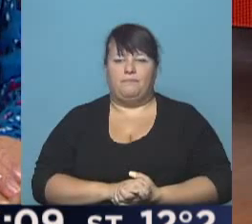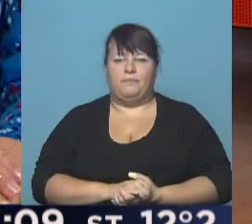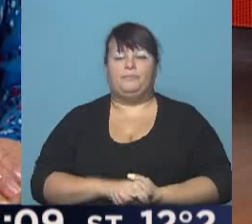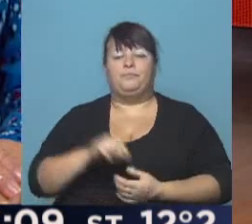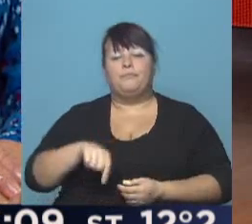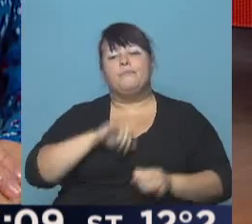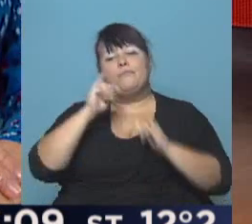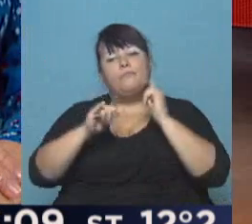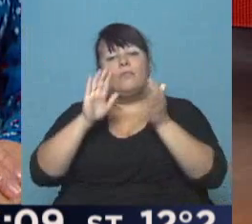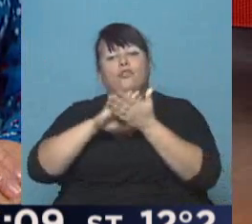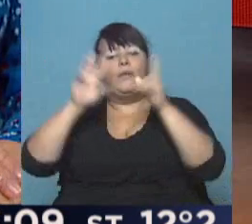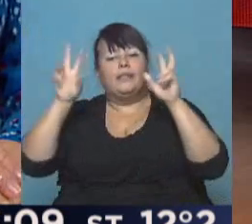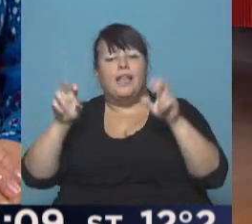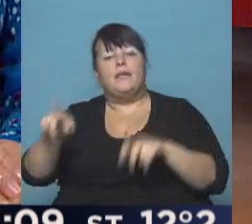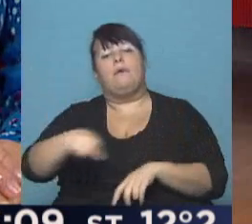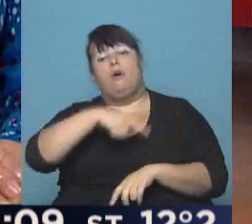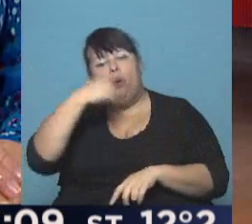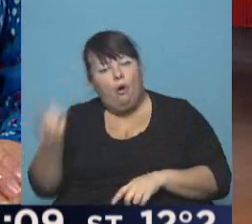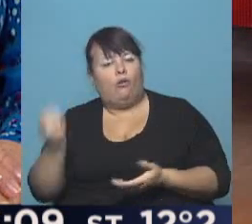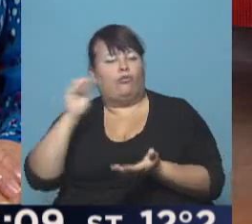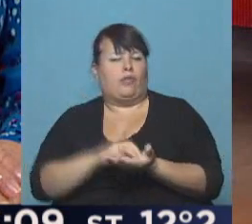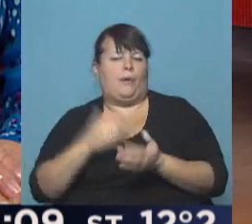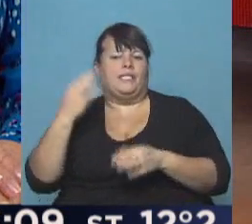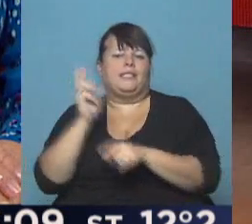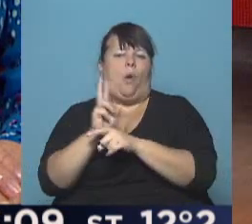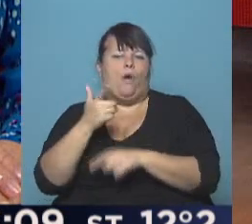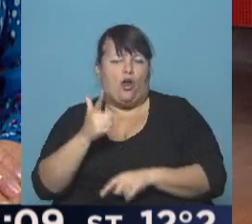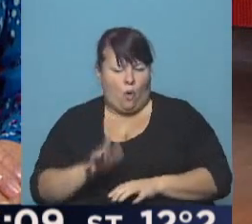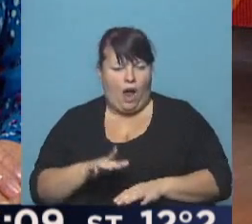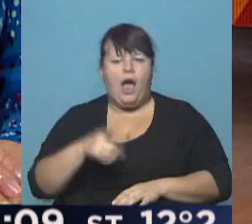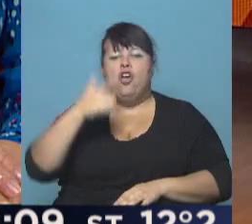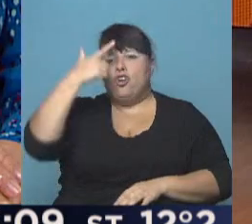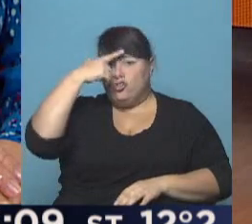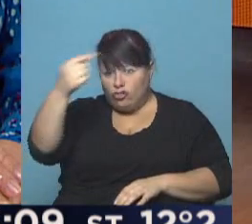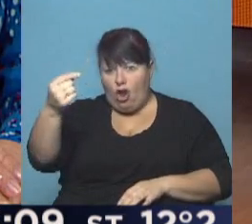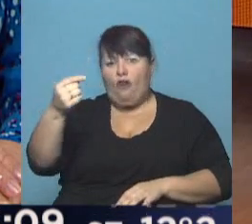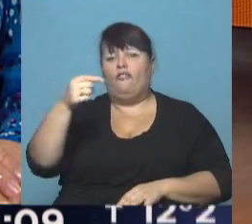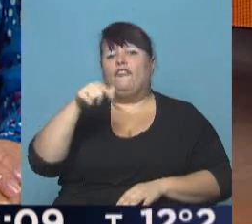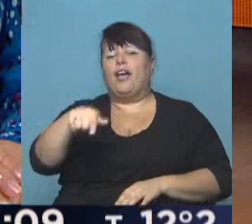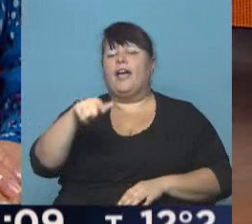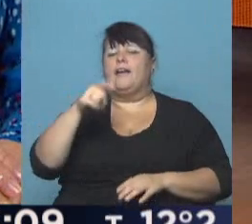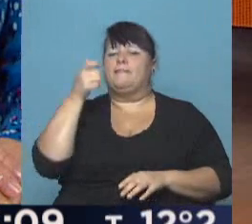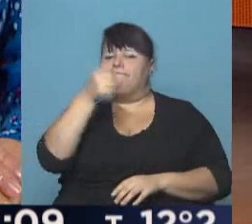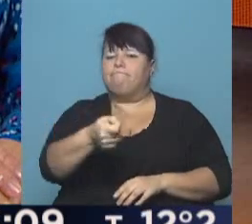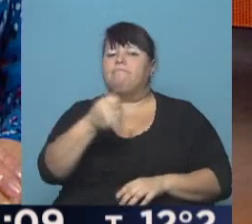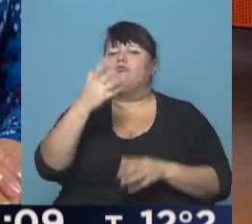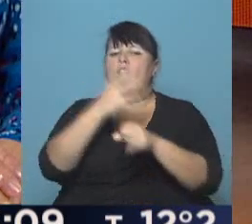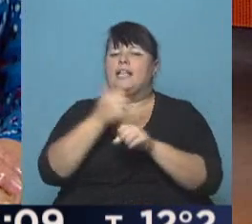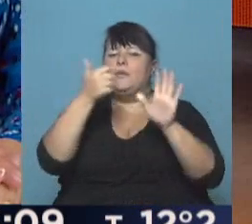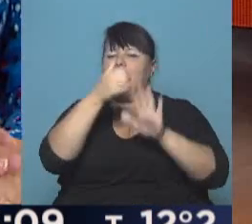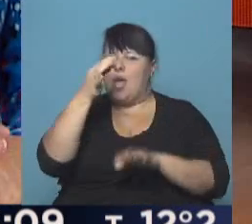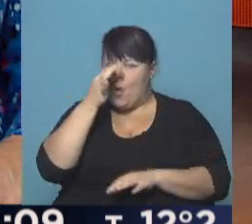nos vamos a ocupar ahora de otro caso de inseguridad otro chofer fue atacado en este caso de la línea